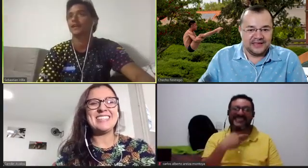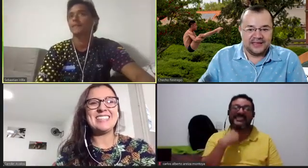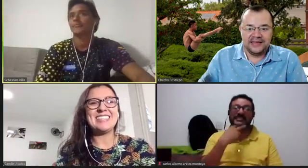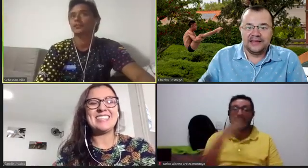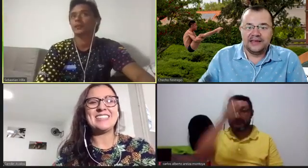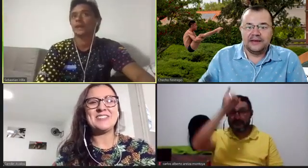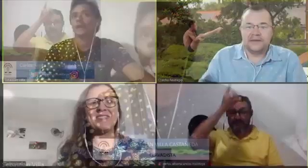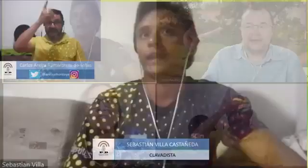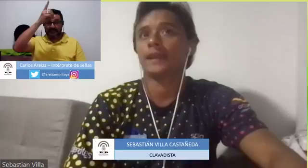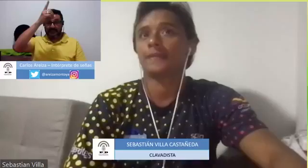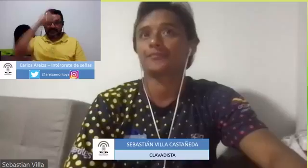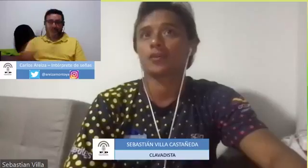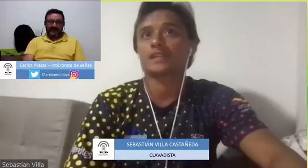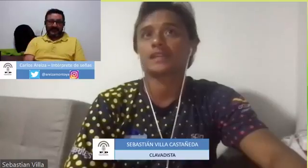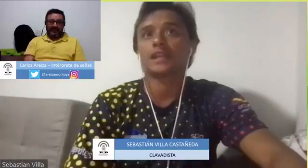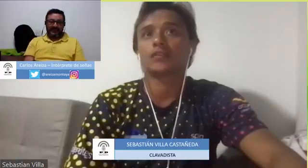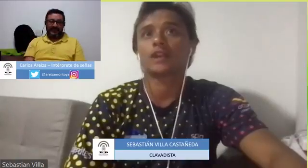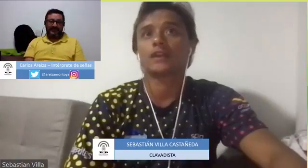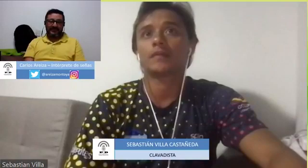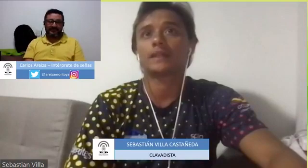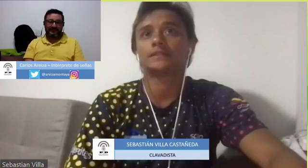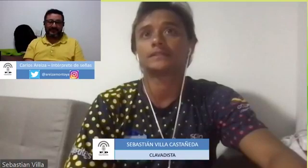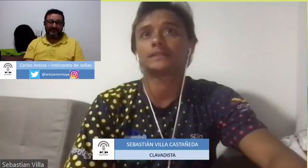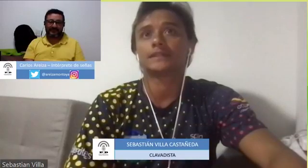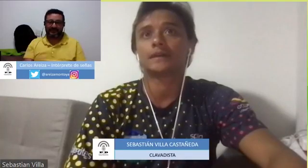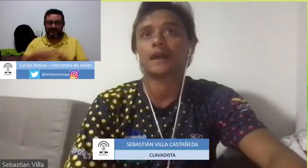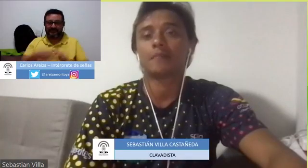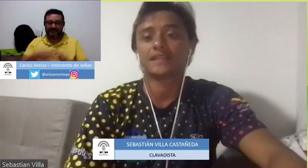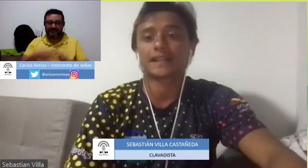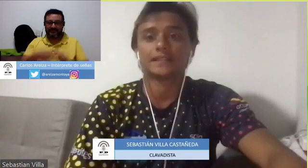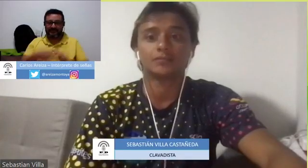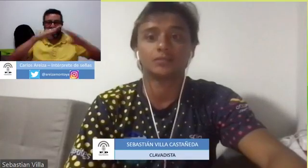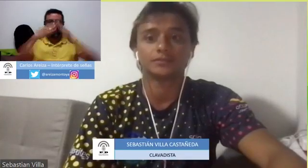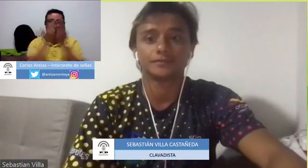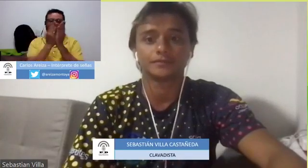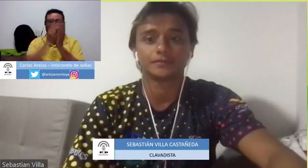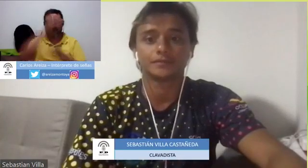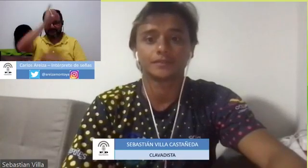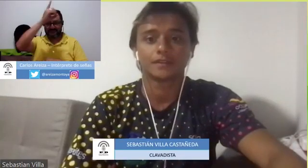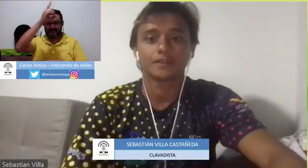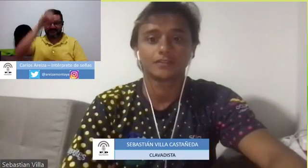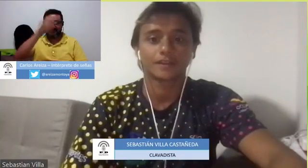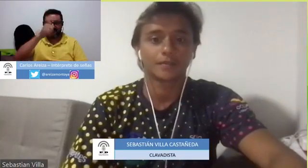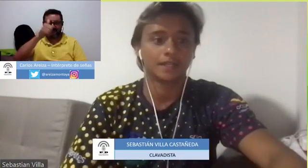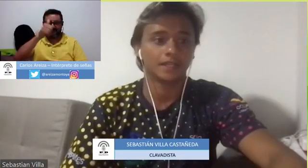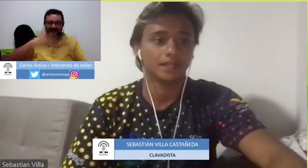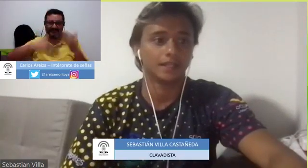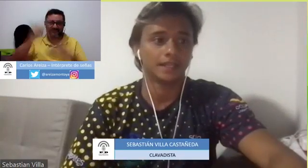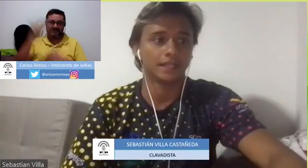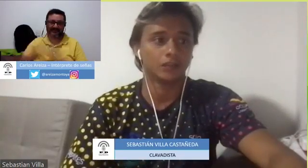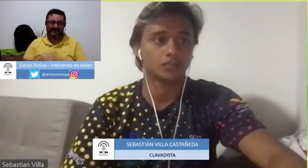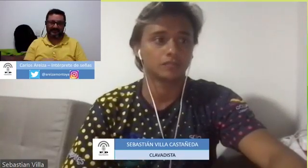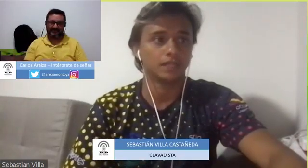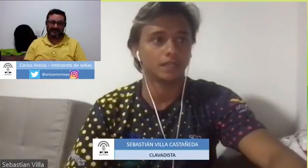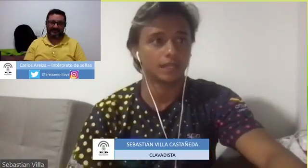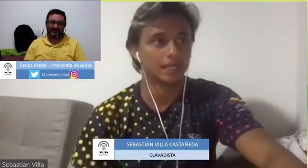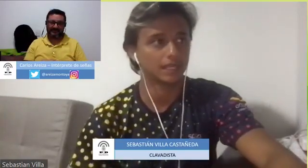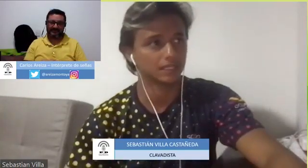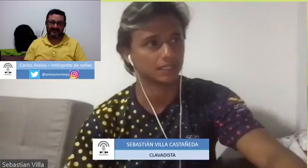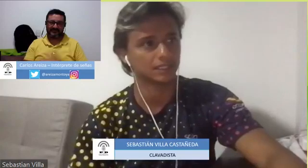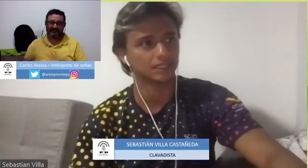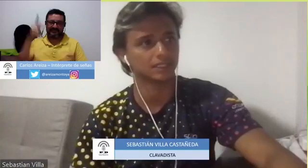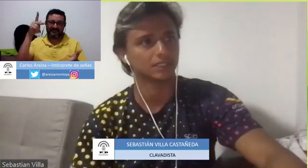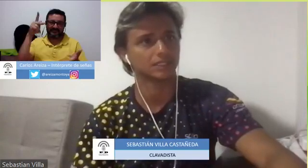que yo me salí del colegio alemán a empezar décimo. Eso fue como en el 2000,